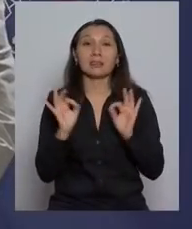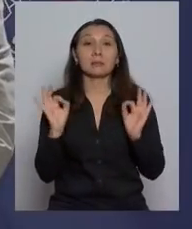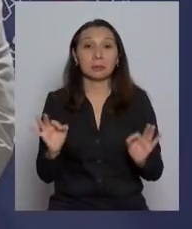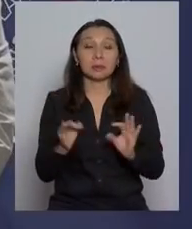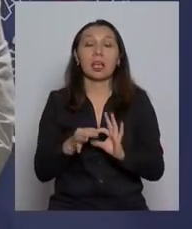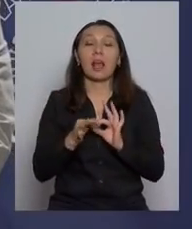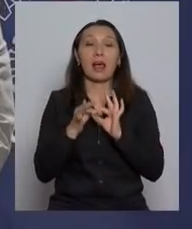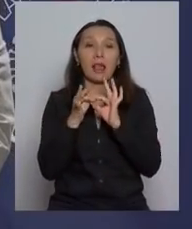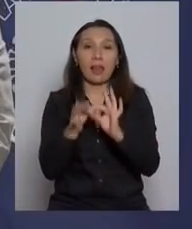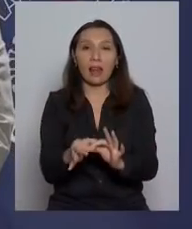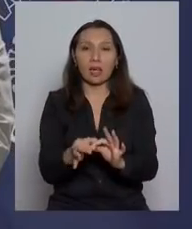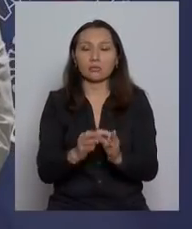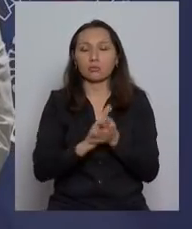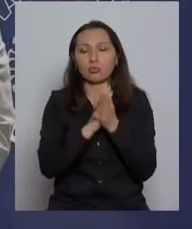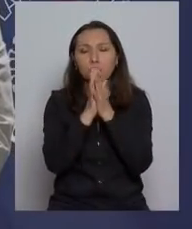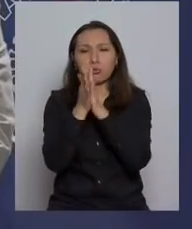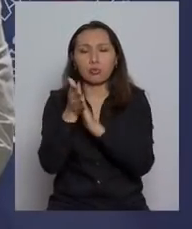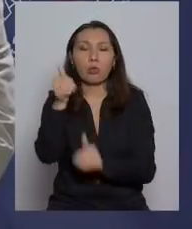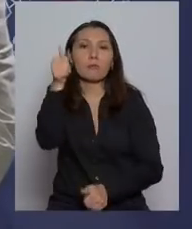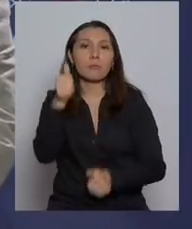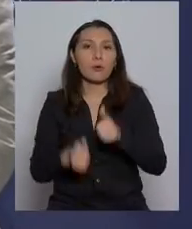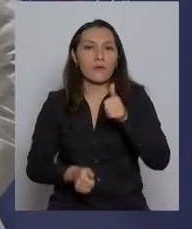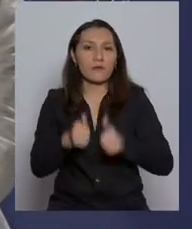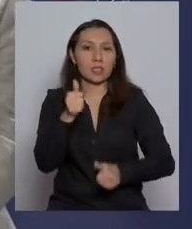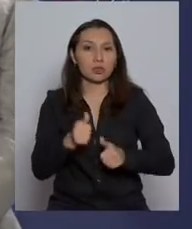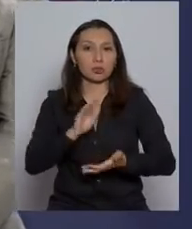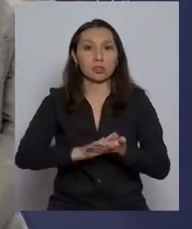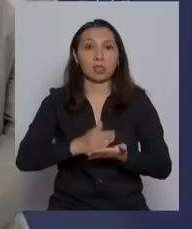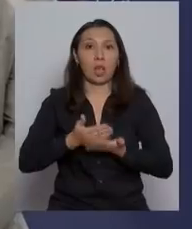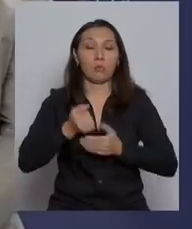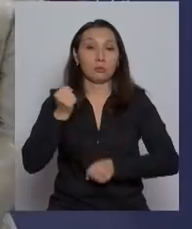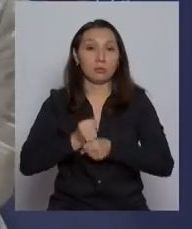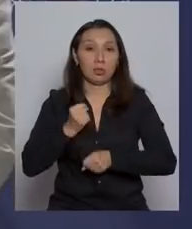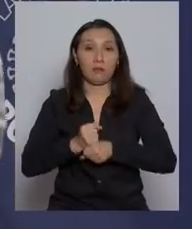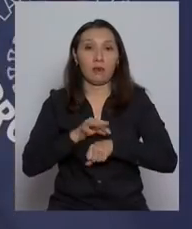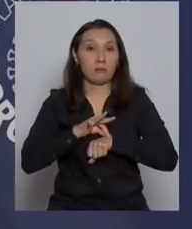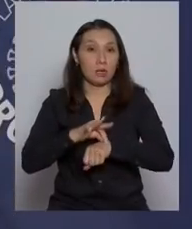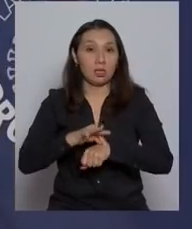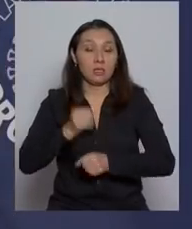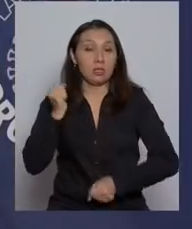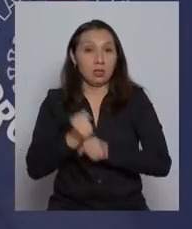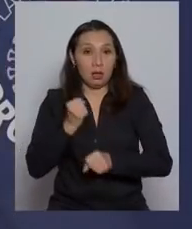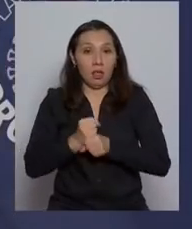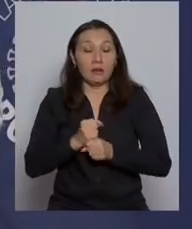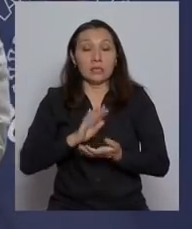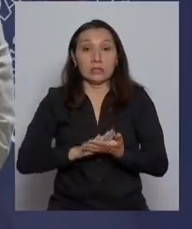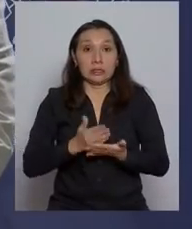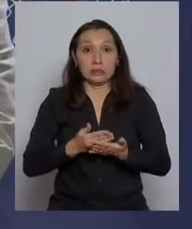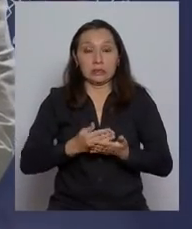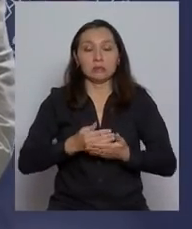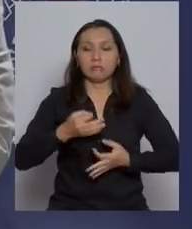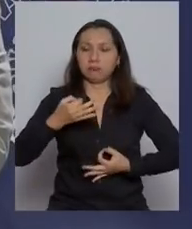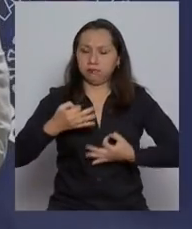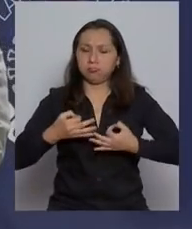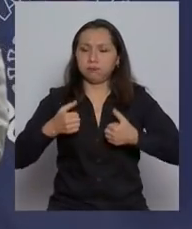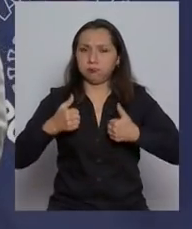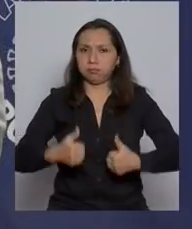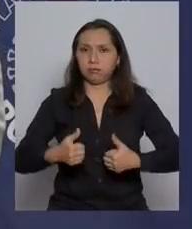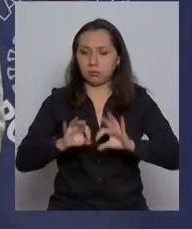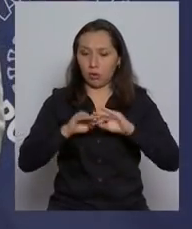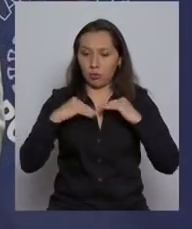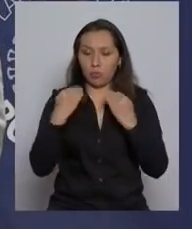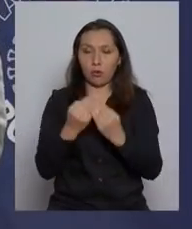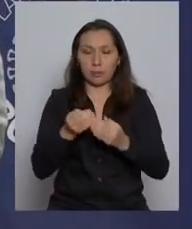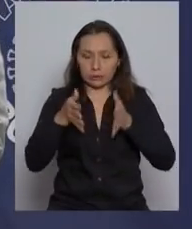especialmente agradecer a todos los profesionales de salud. Los profesionales de salud en forma íntegra